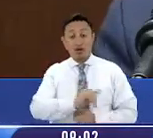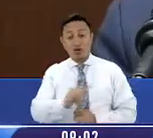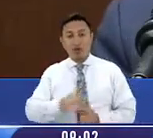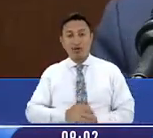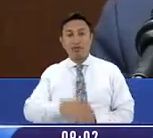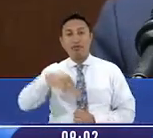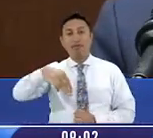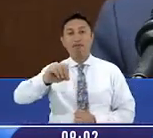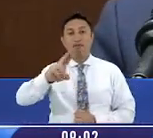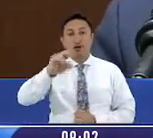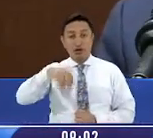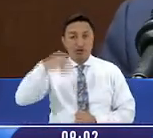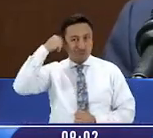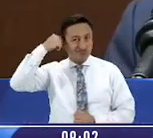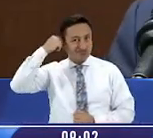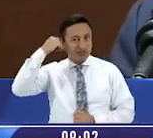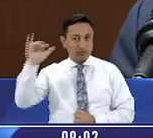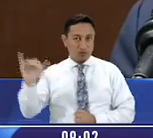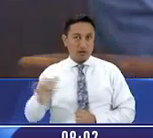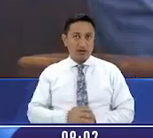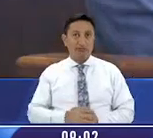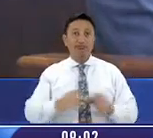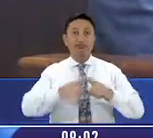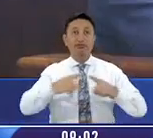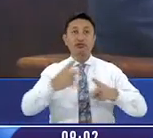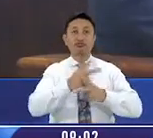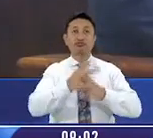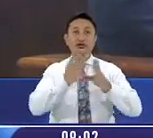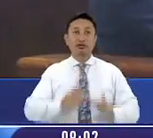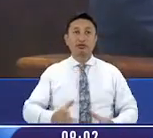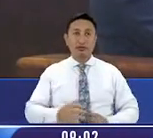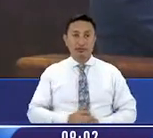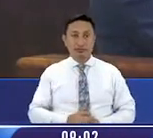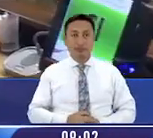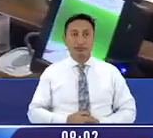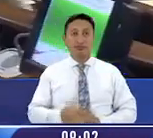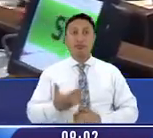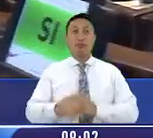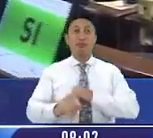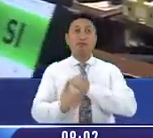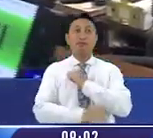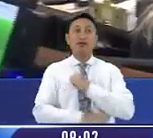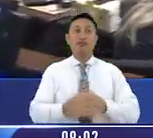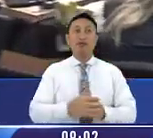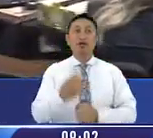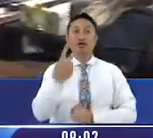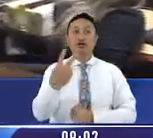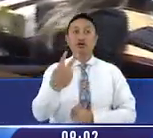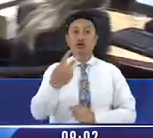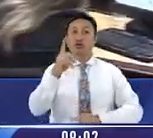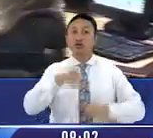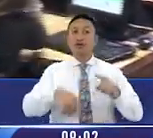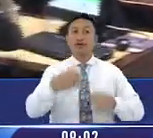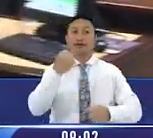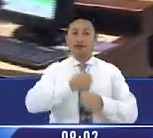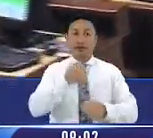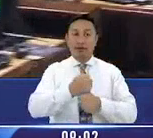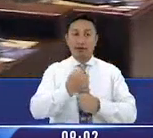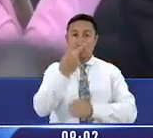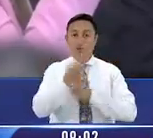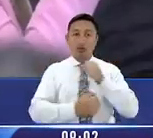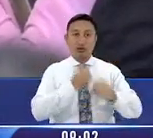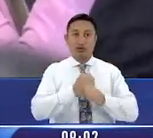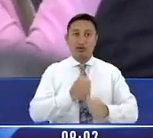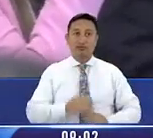Murillo, ex consejero, con la censura, quedando los dos impedidos de ejercer cargo público por 2 años.